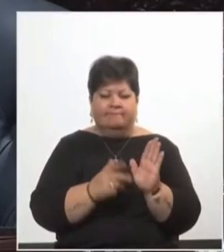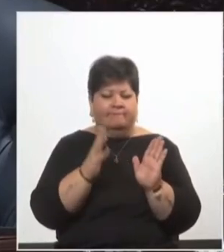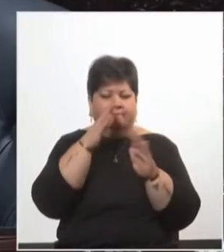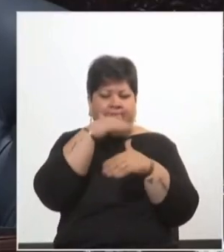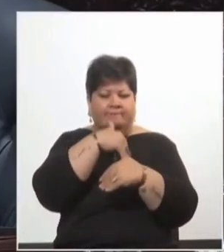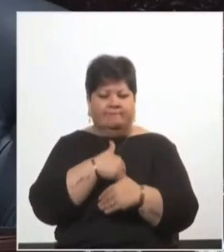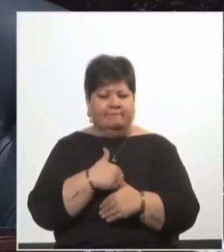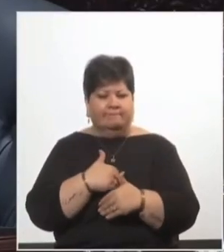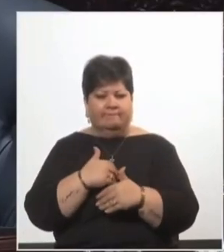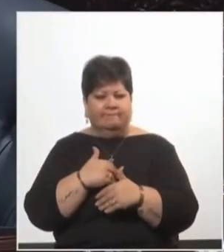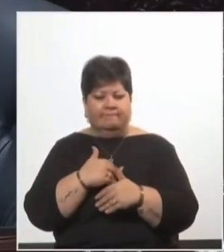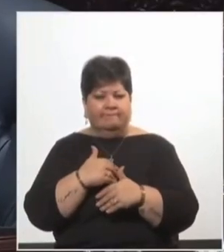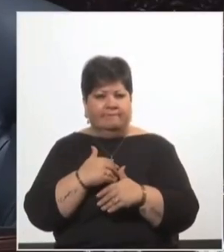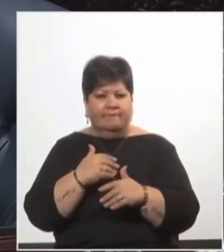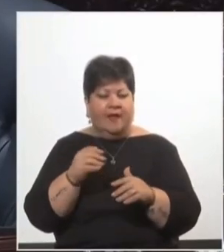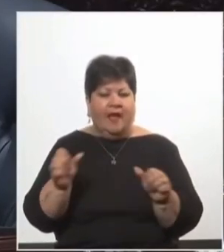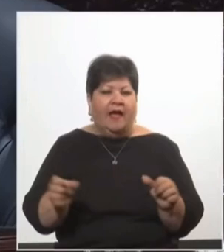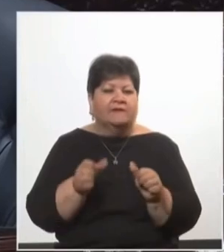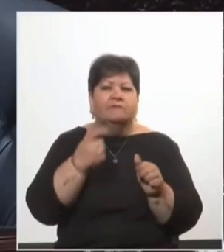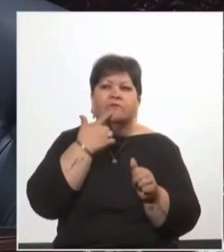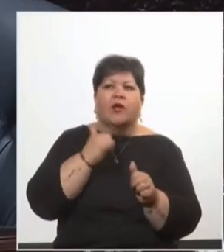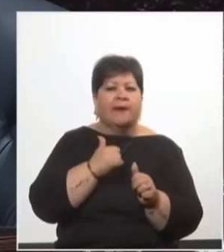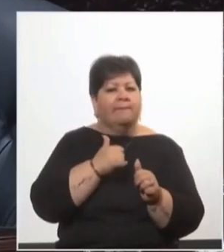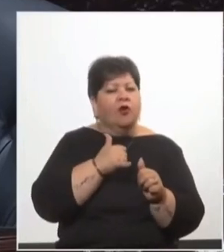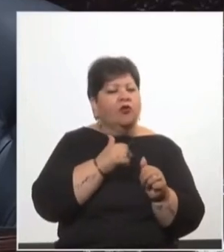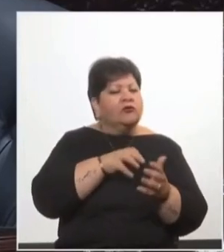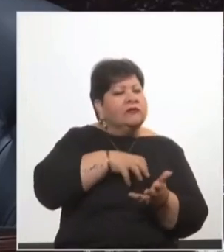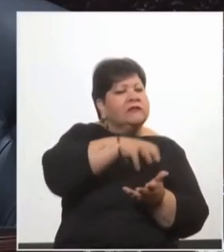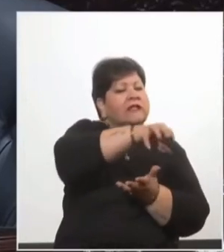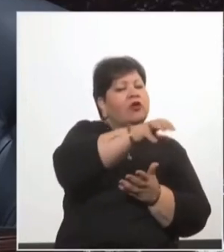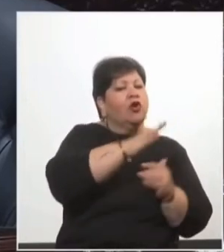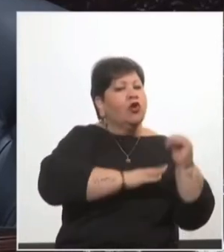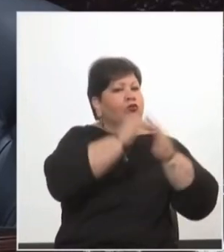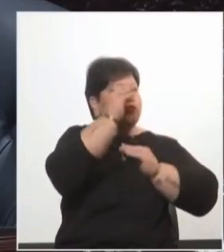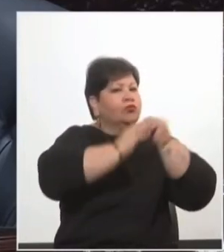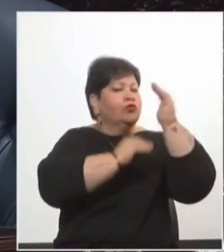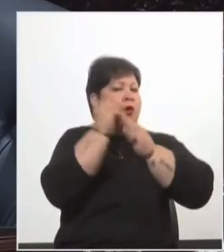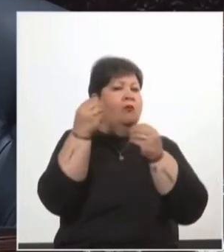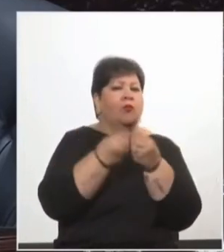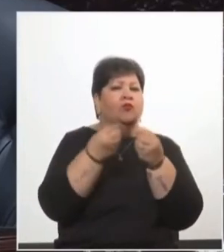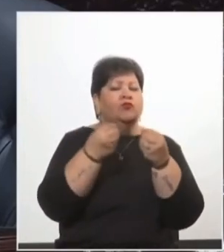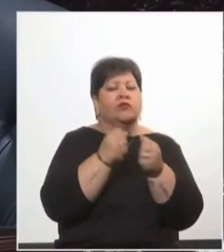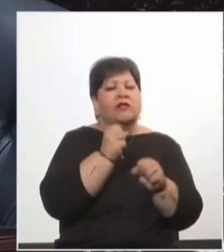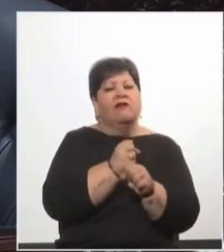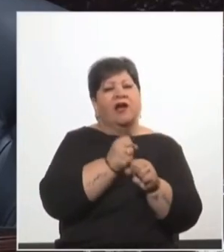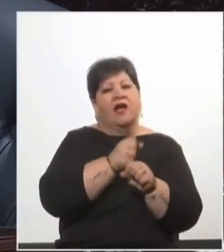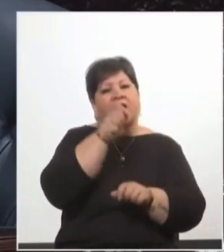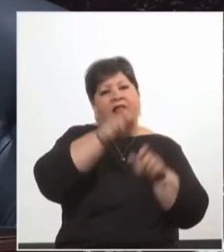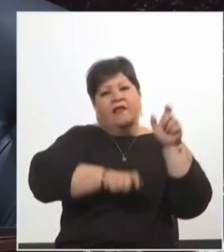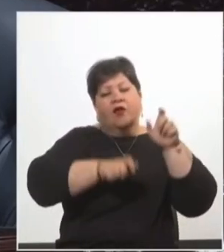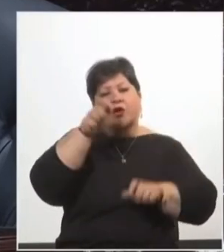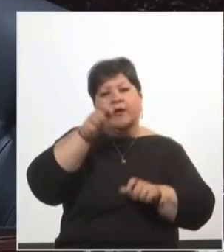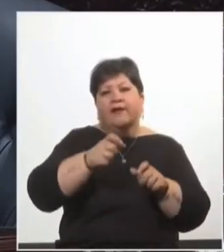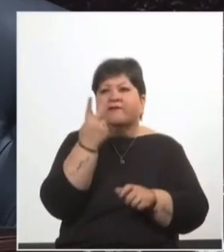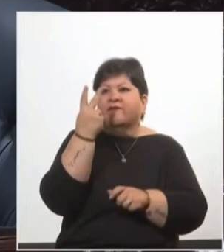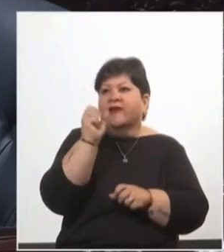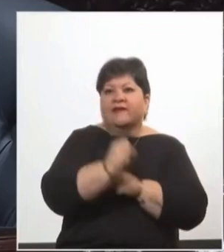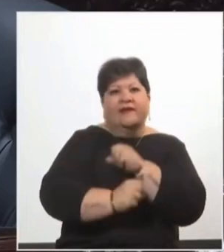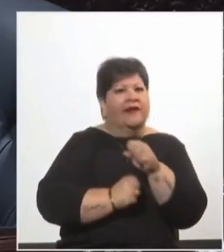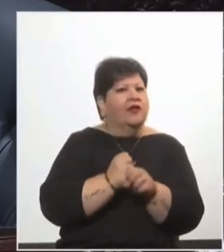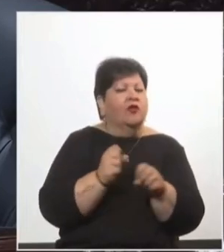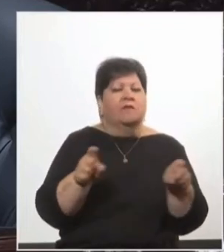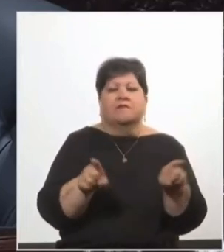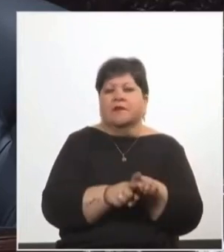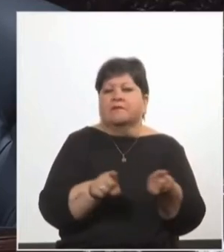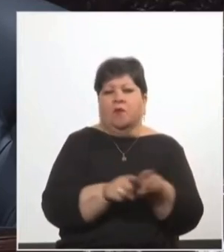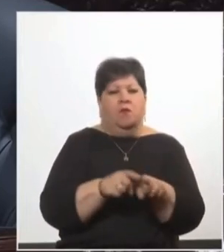inalcanzables. En el sector de la construcción no debe haber muchos trabajadores que estén 20 años en el mismo puesto